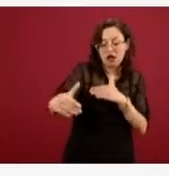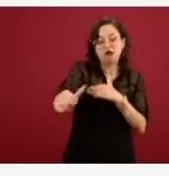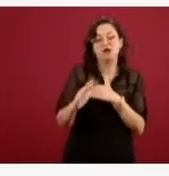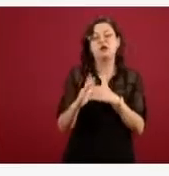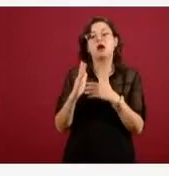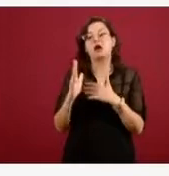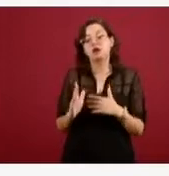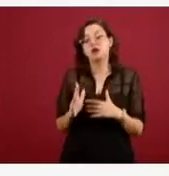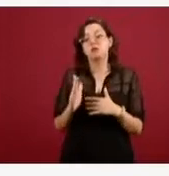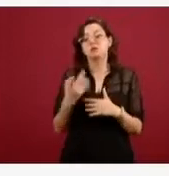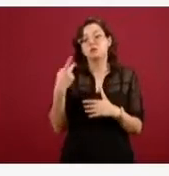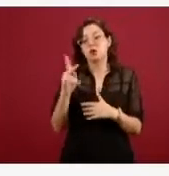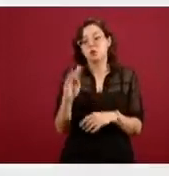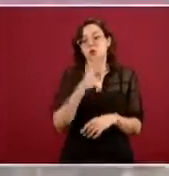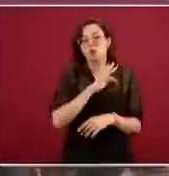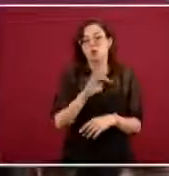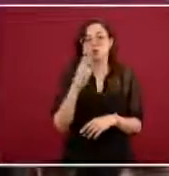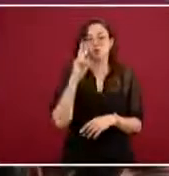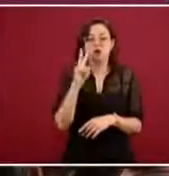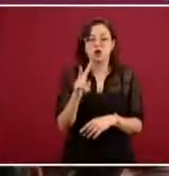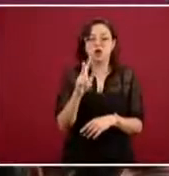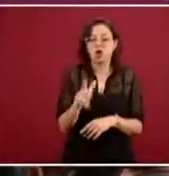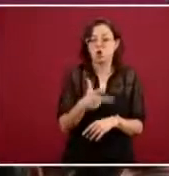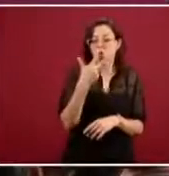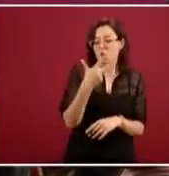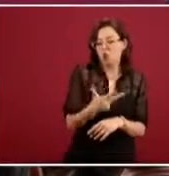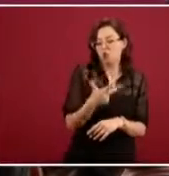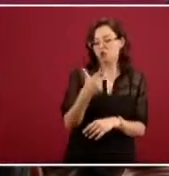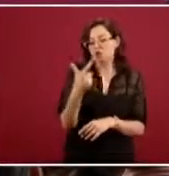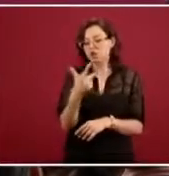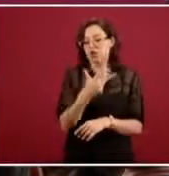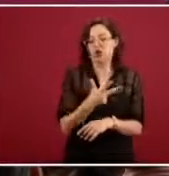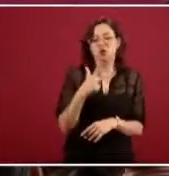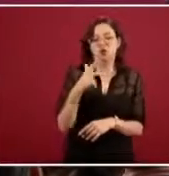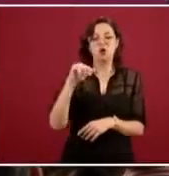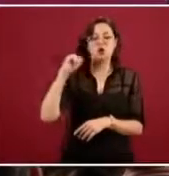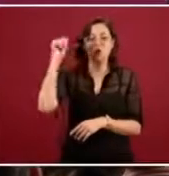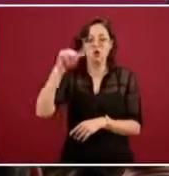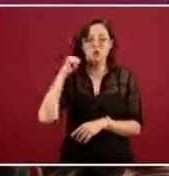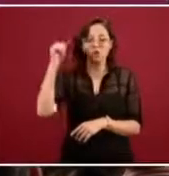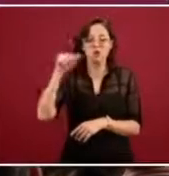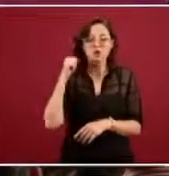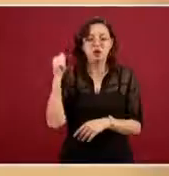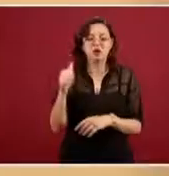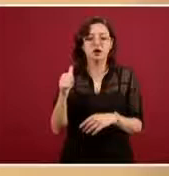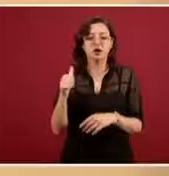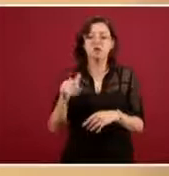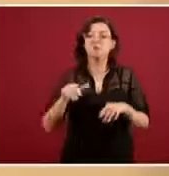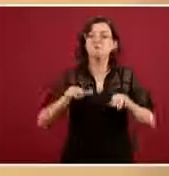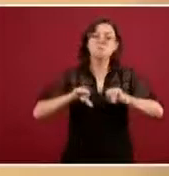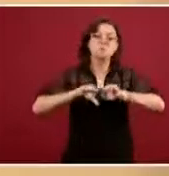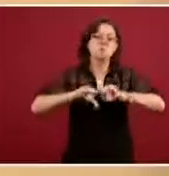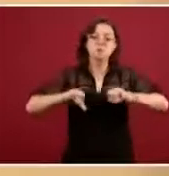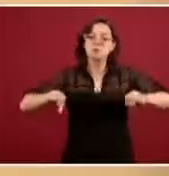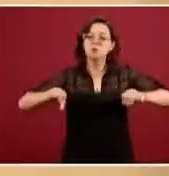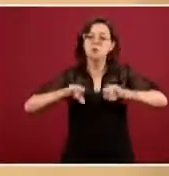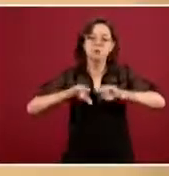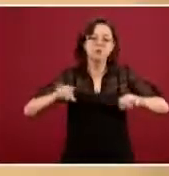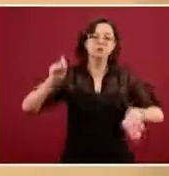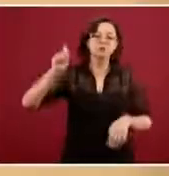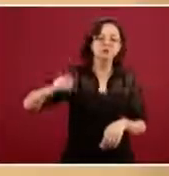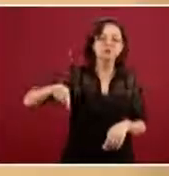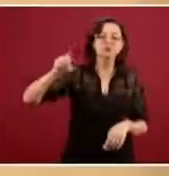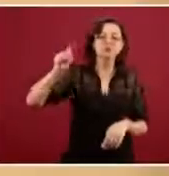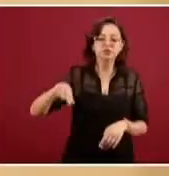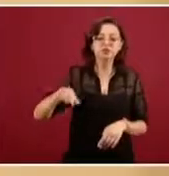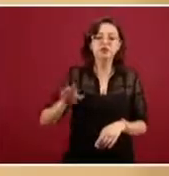un momento ahí alrededor ya del 7-8 de abril, en donde esta tendencia de alguna manera se ha mantenido estable,